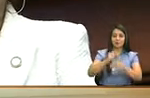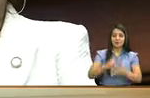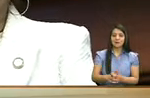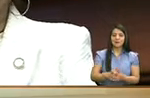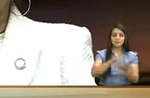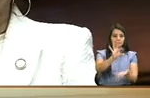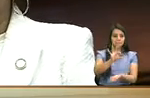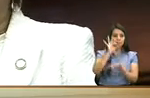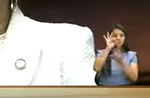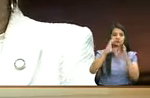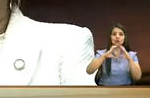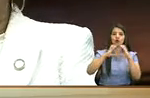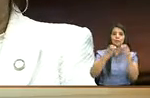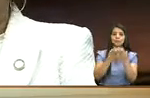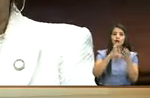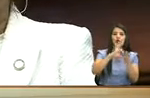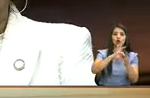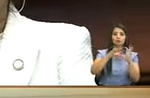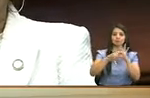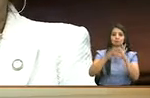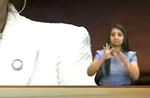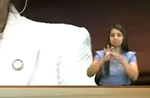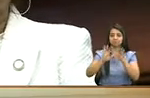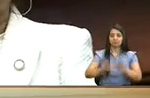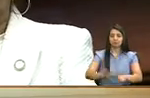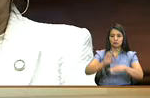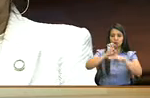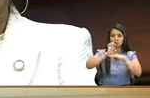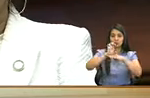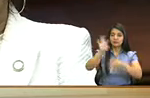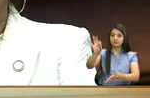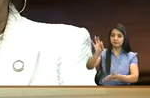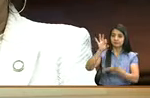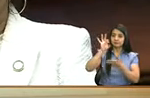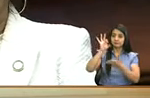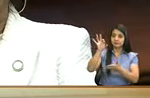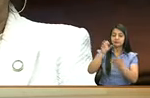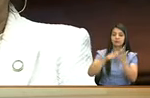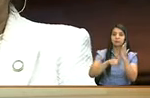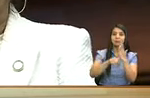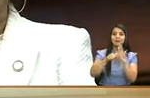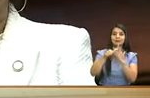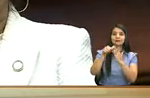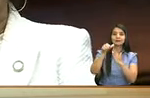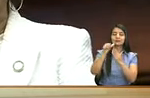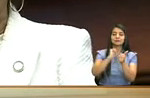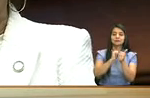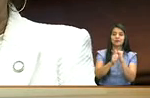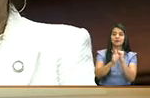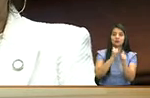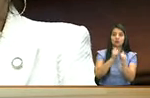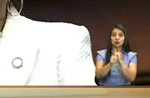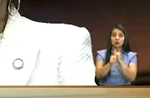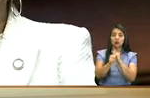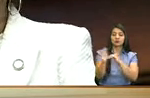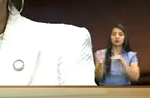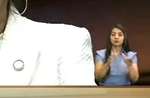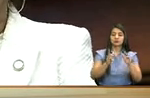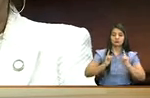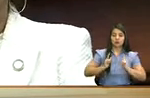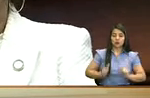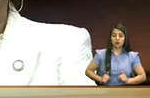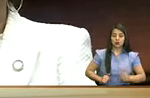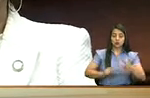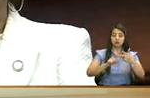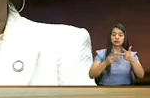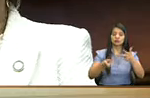Delegados del Comité Olímpico Ecuatoriano, delegados de los Ministerios del Deporte, Salud y del Consejo